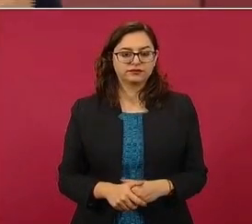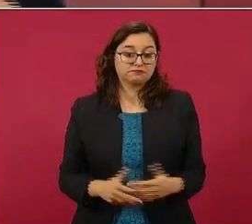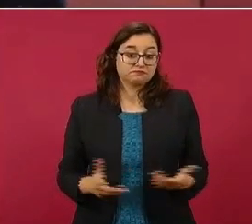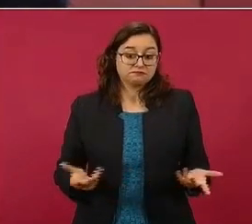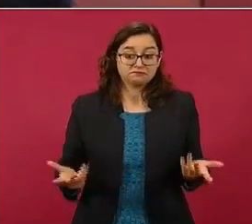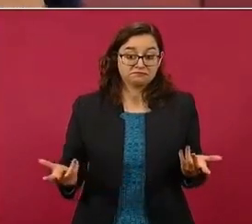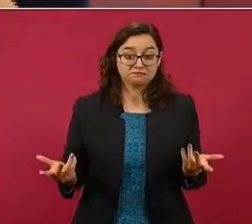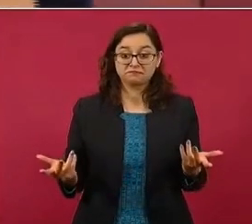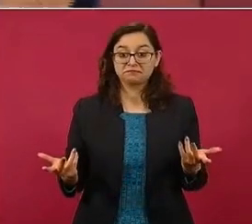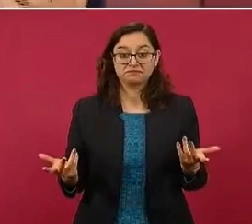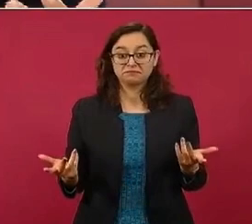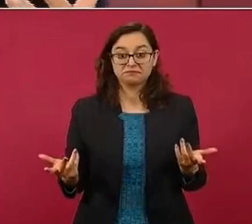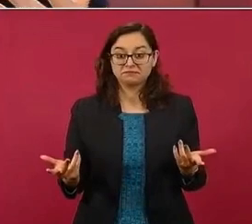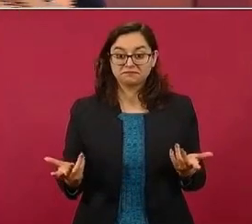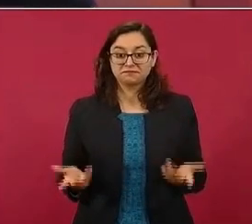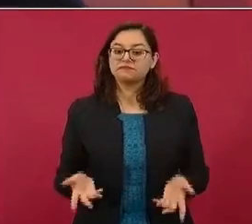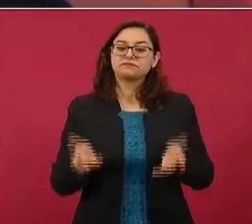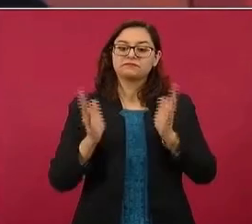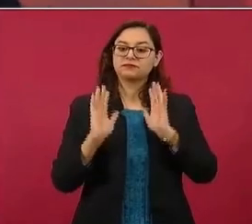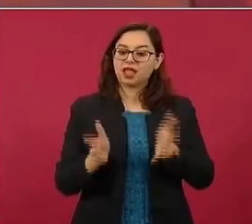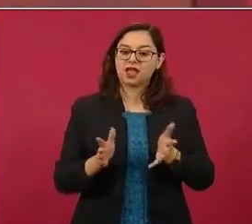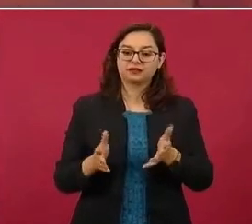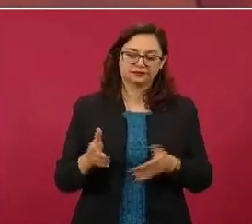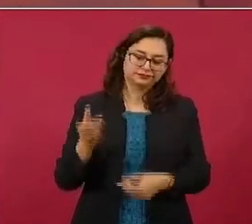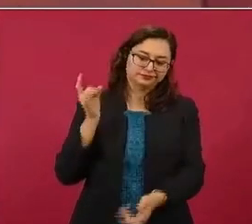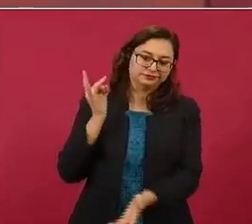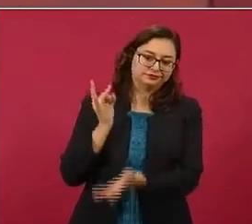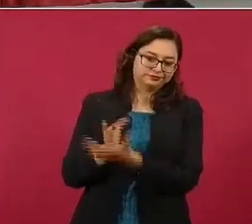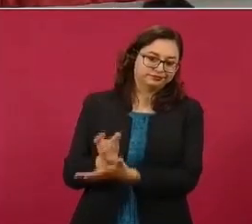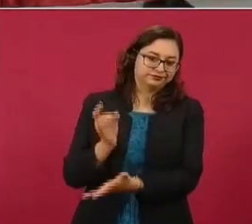Entonces ya eso se terminó.